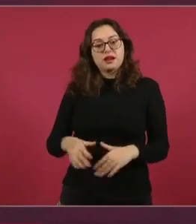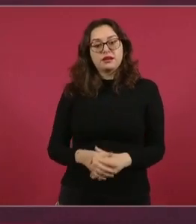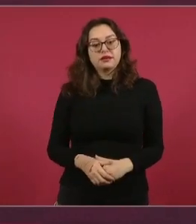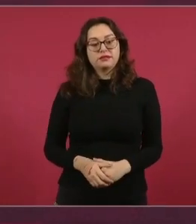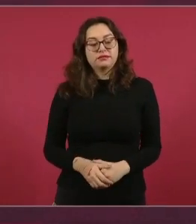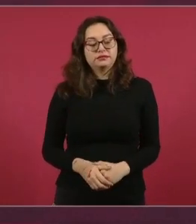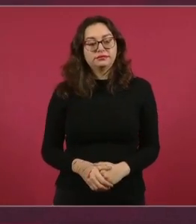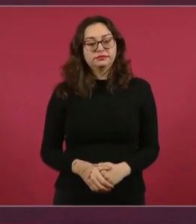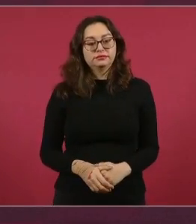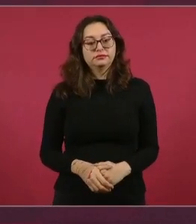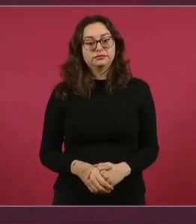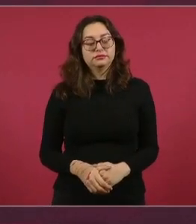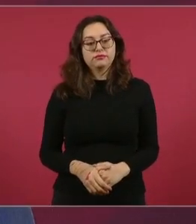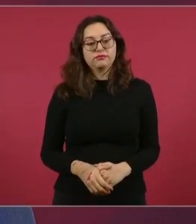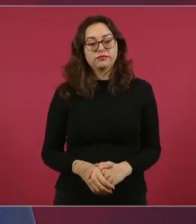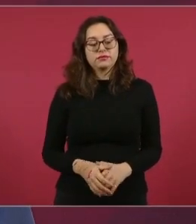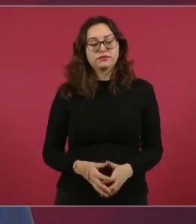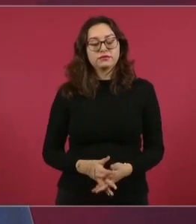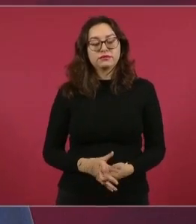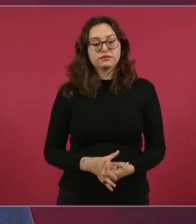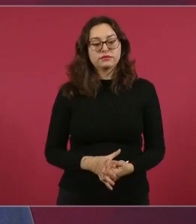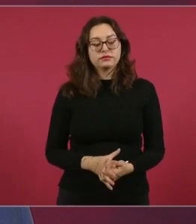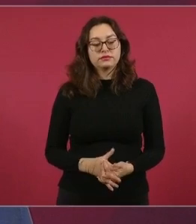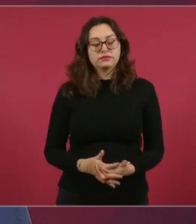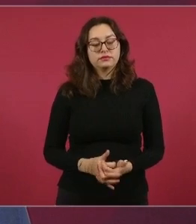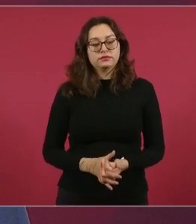diría hasta